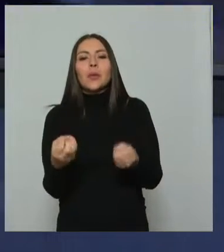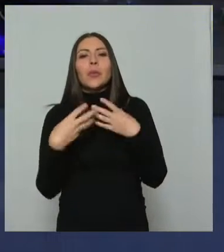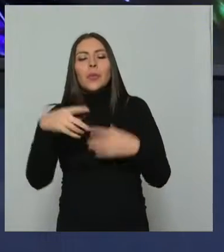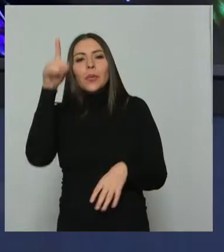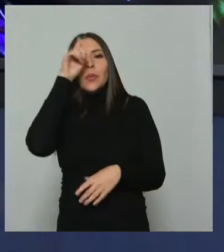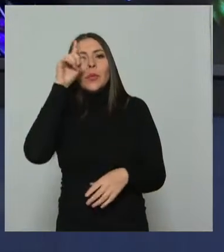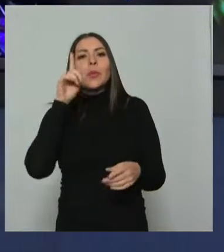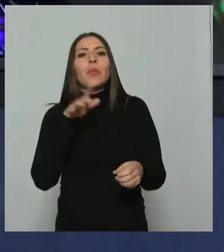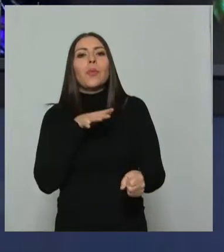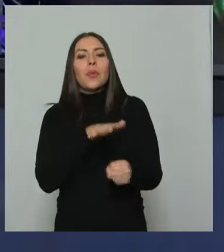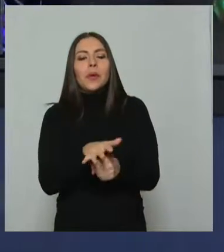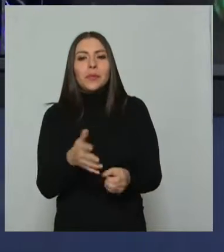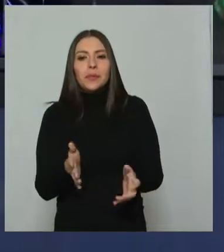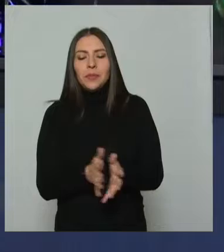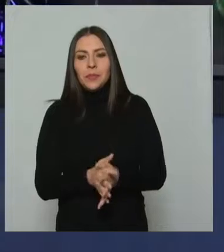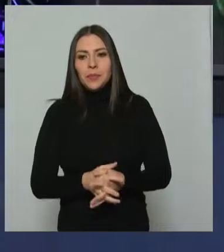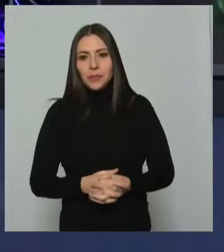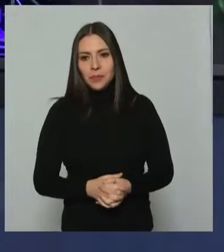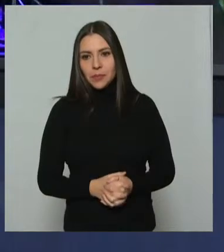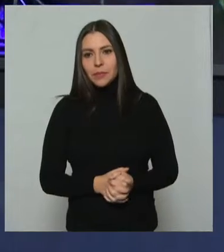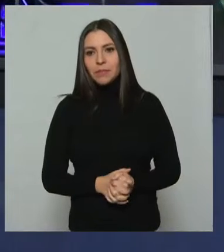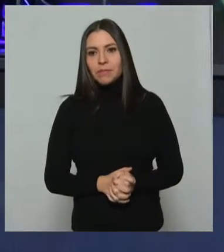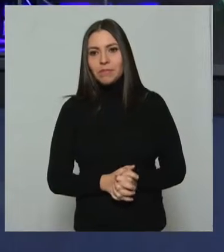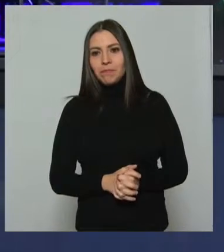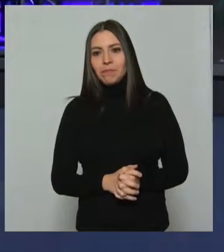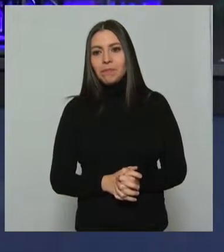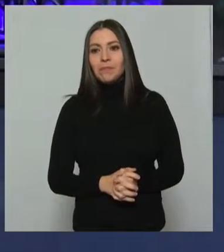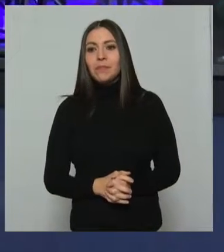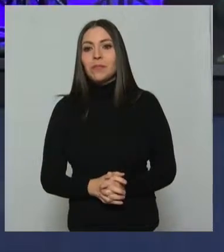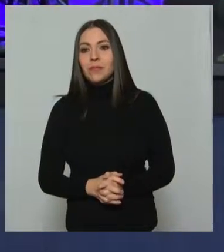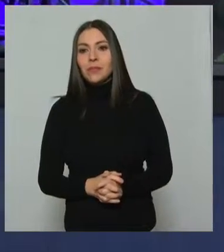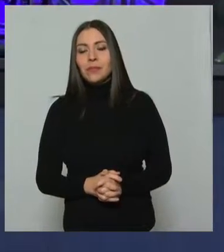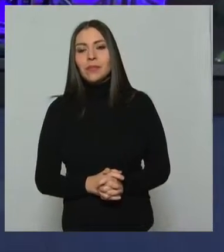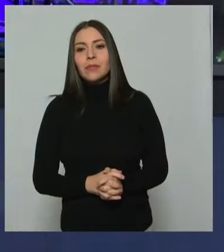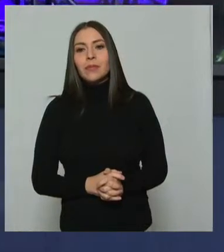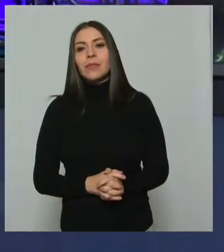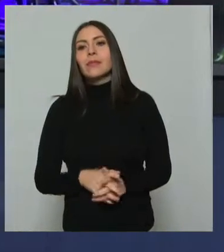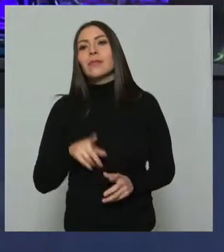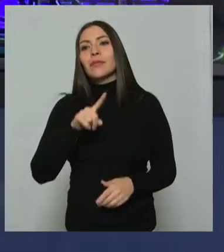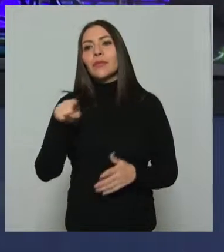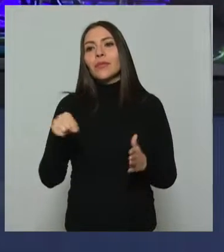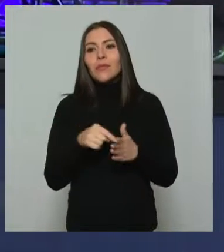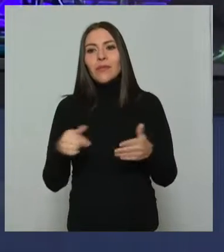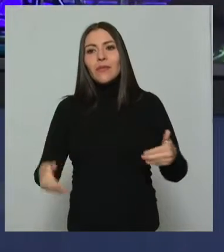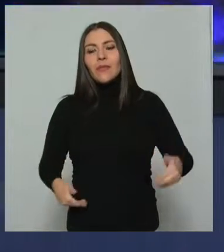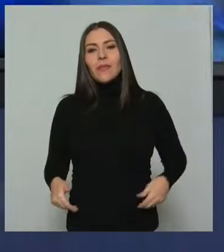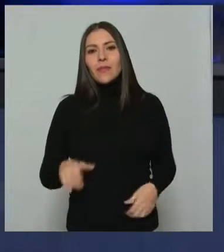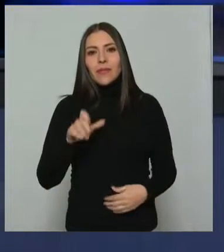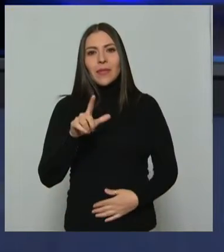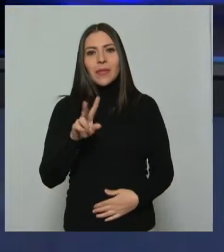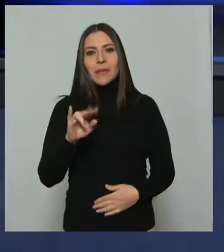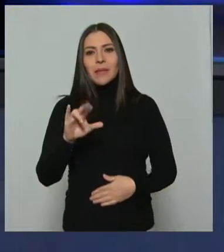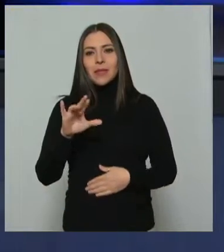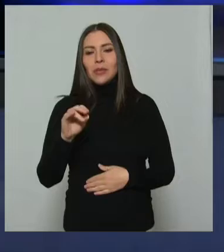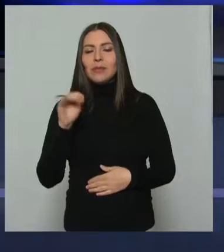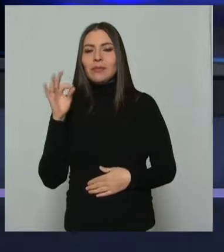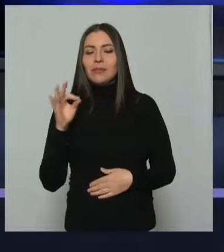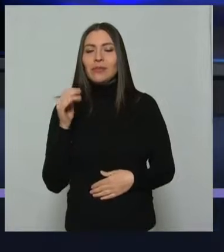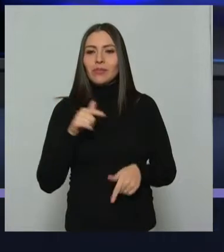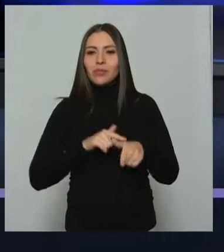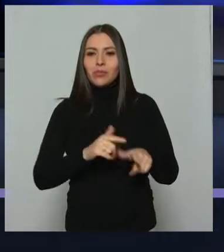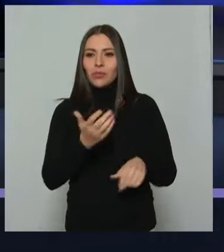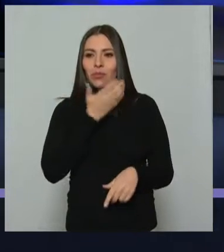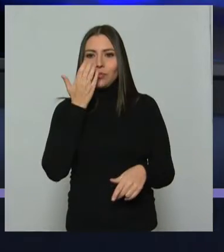vas a mandar? Las incansables Reinas Chulas ahí en el Vicio, tienen una gran tradición. Pues mira, vi que estaba